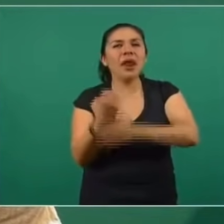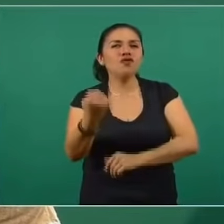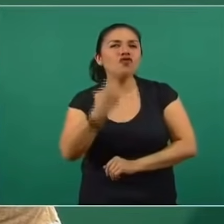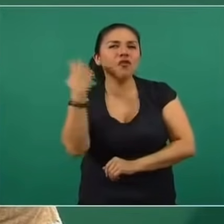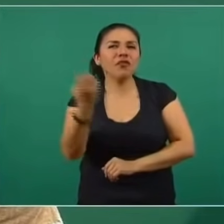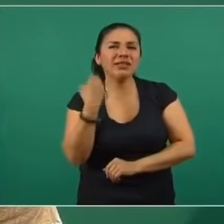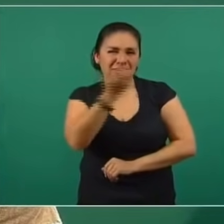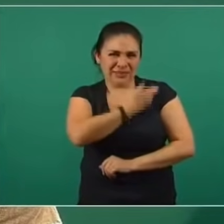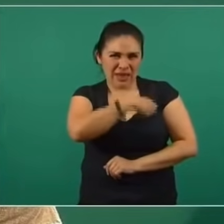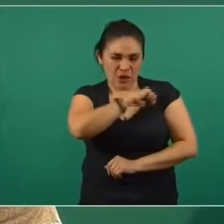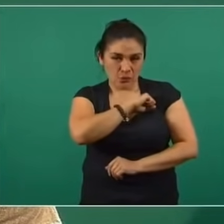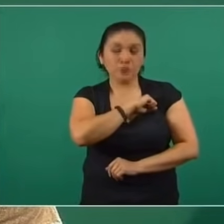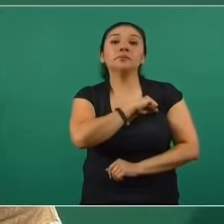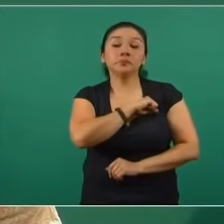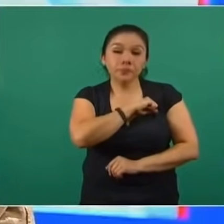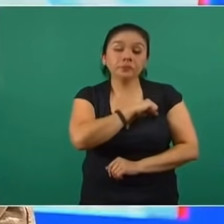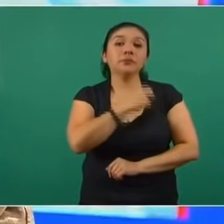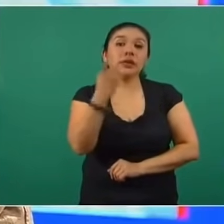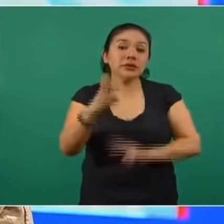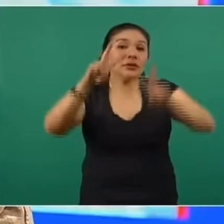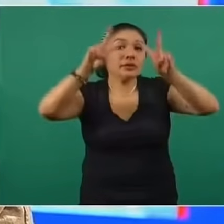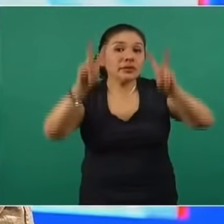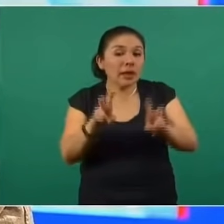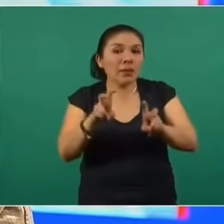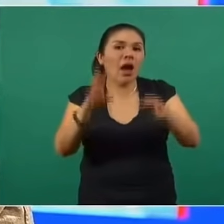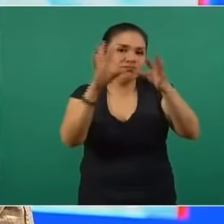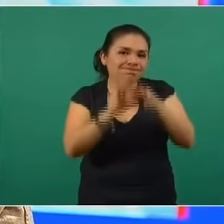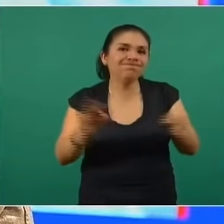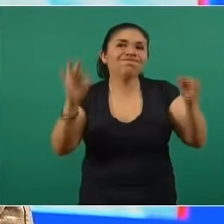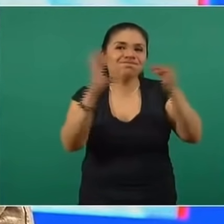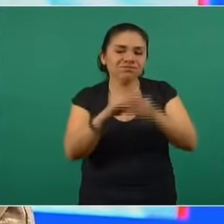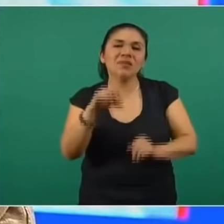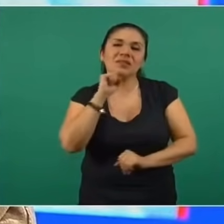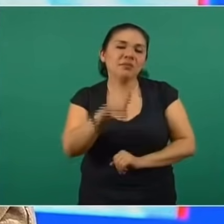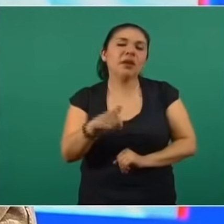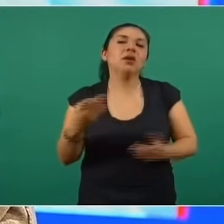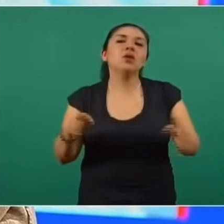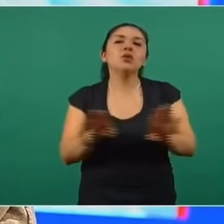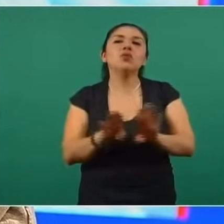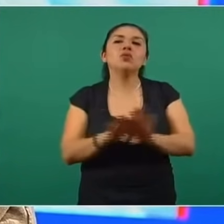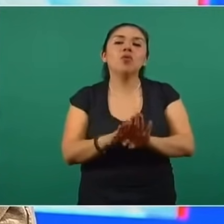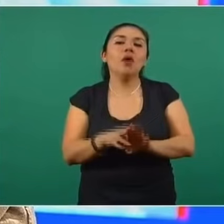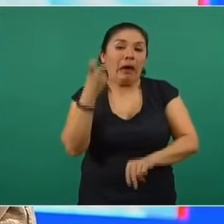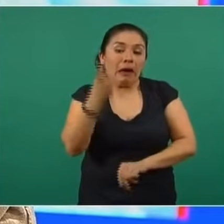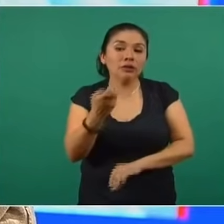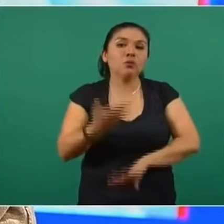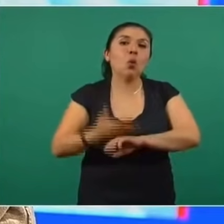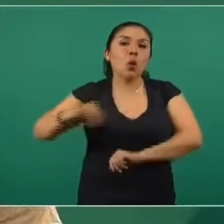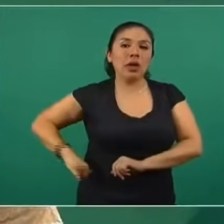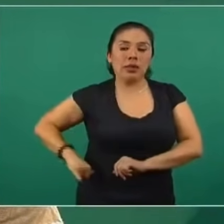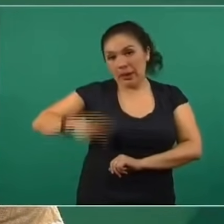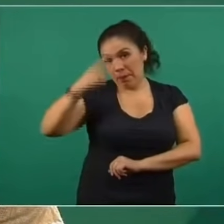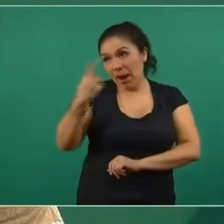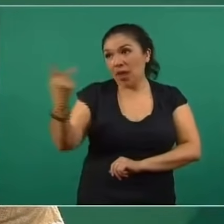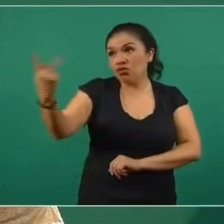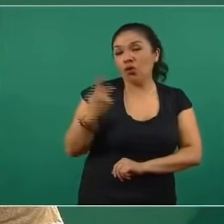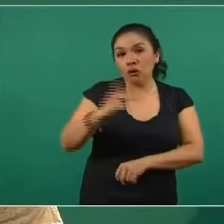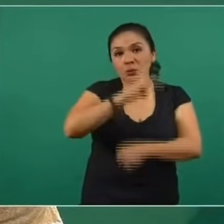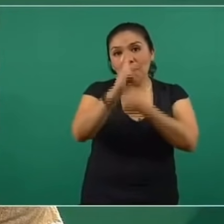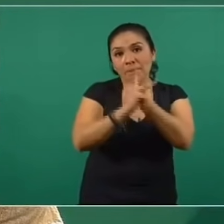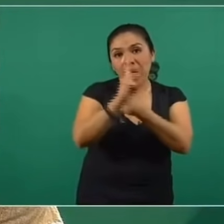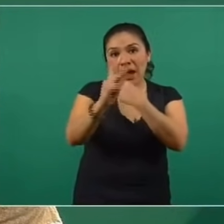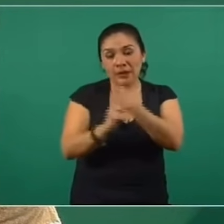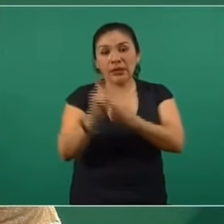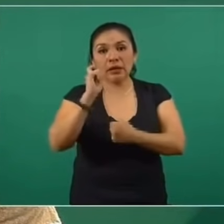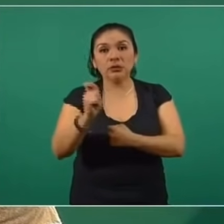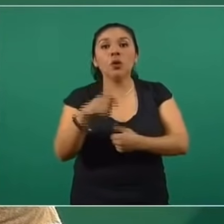y estaremos hablando del tema específico también que es de interés de ambas naciones en este momento, que